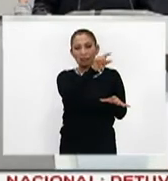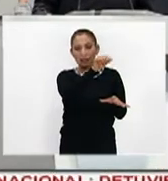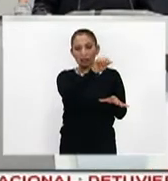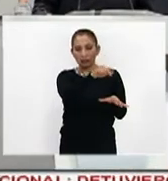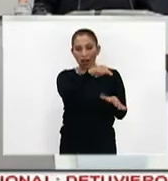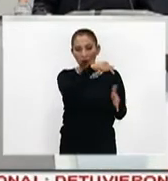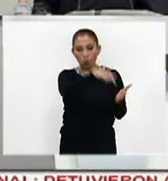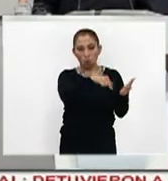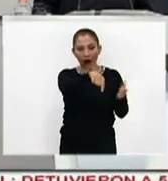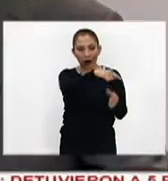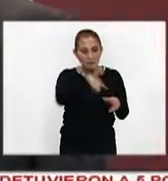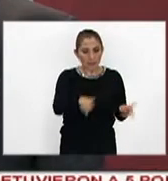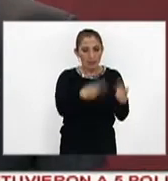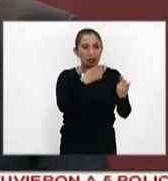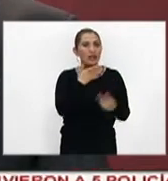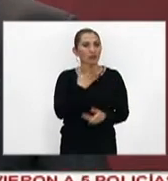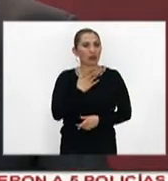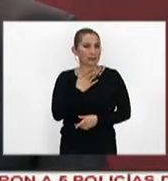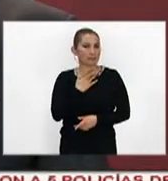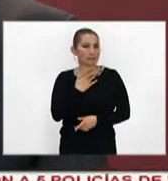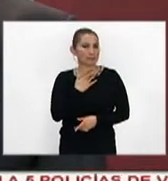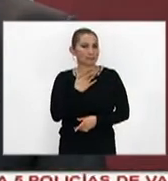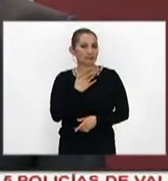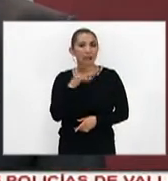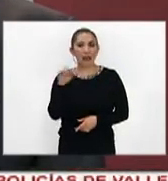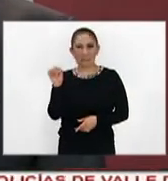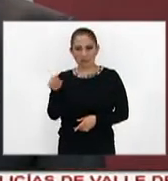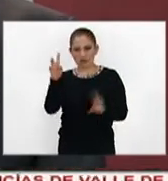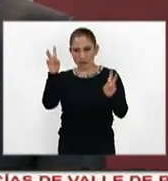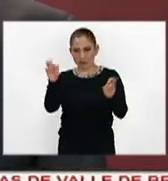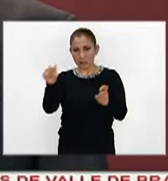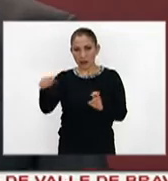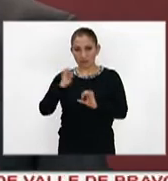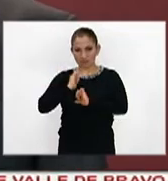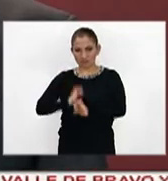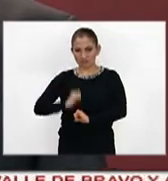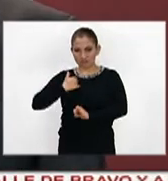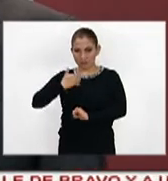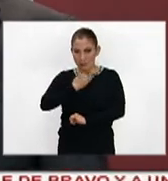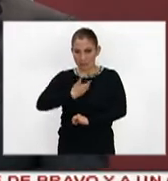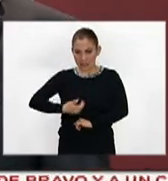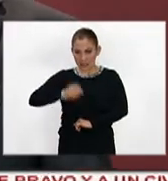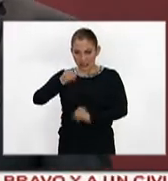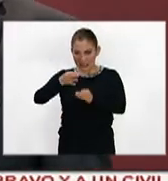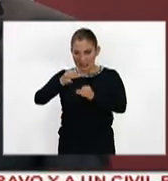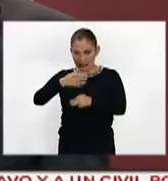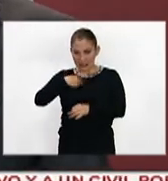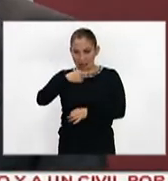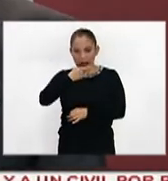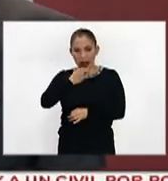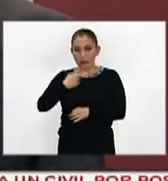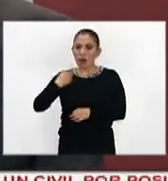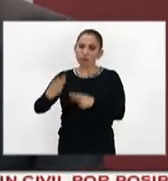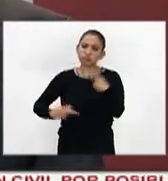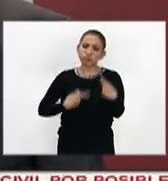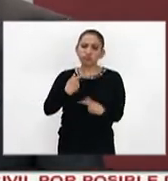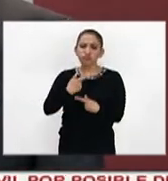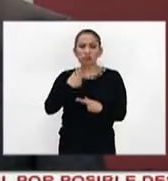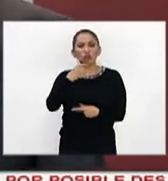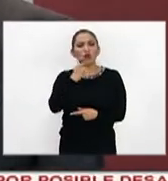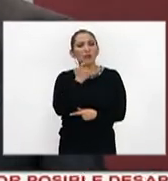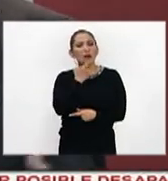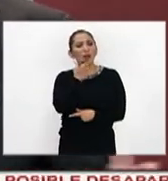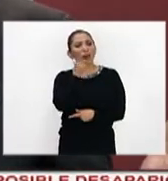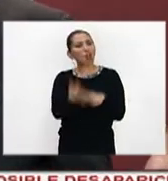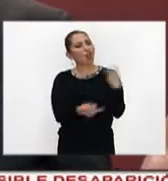70 estaciones de servicio. Precisamente sobre este tema, el vocero de la presidencia, Eduardo Sánchez, respondió a los señalamientos de Andrés Manuel